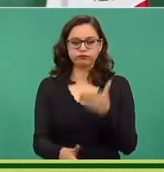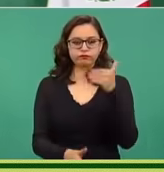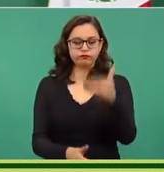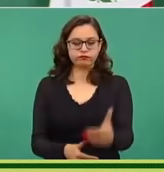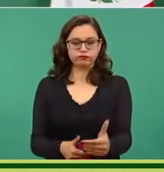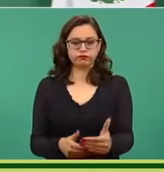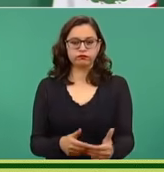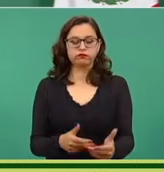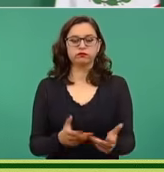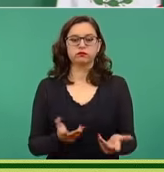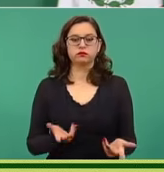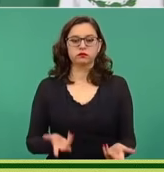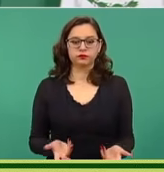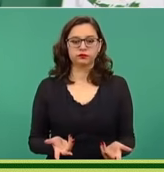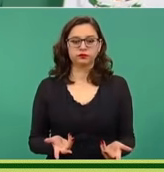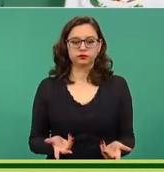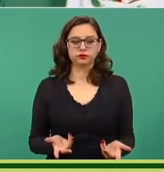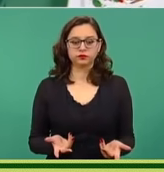d